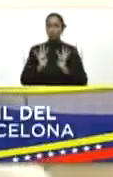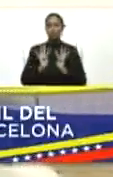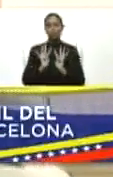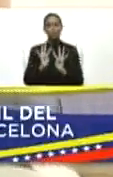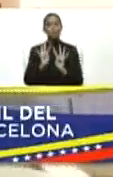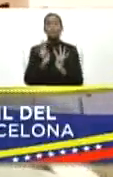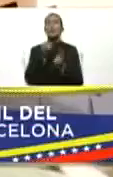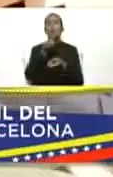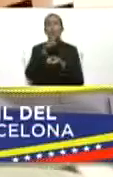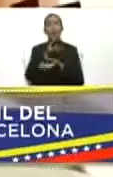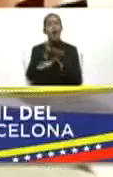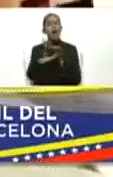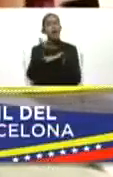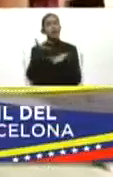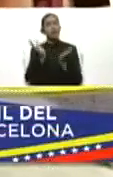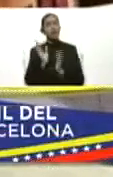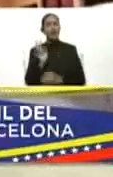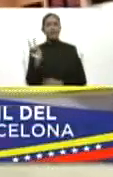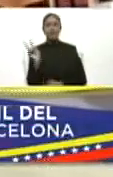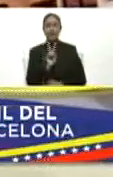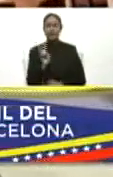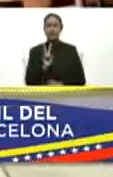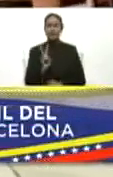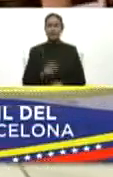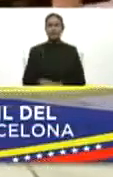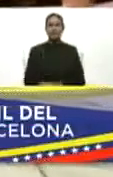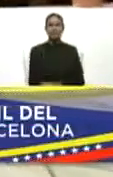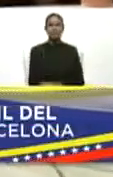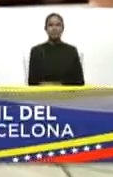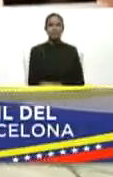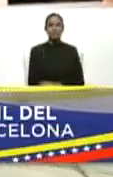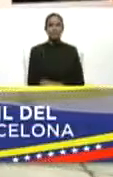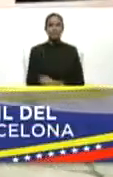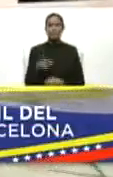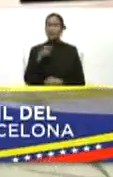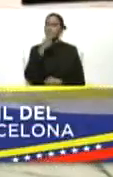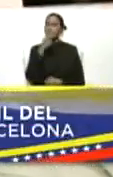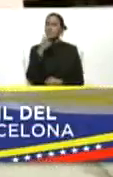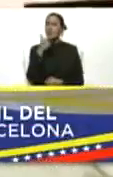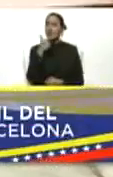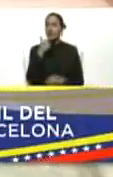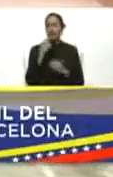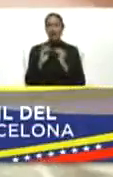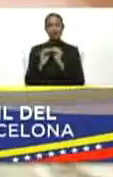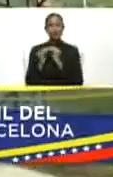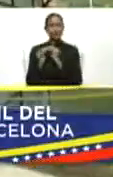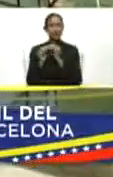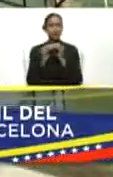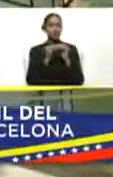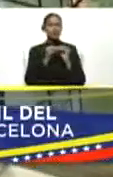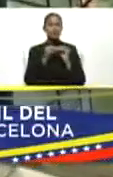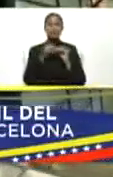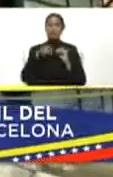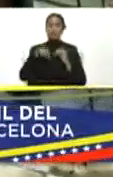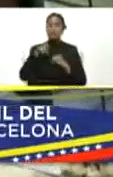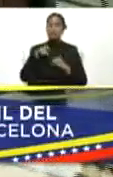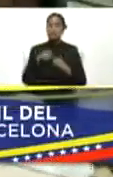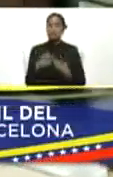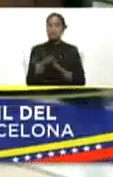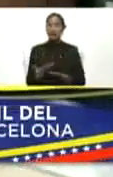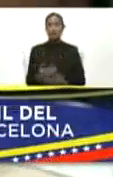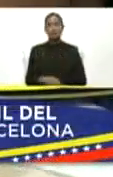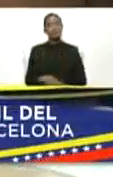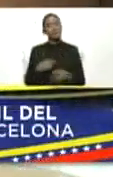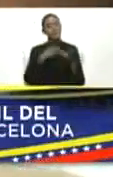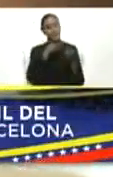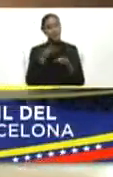Venezuela esta obra tan bonita, tan bueno, necesaria. Bienvenidos al oriente